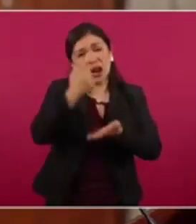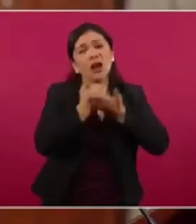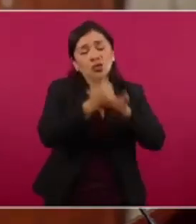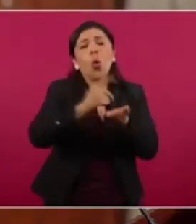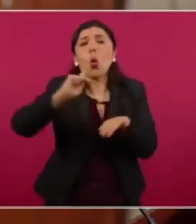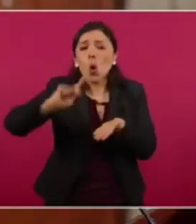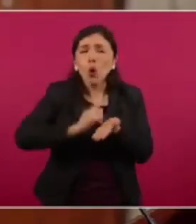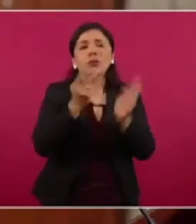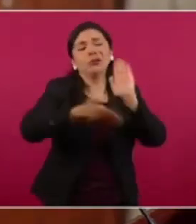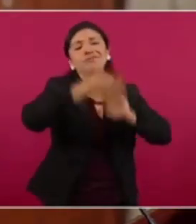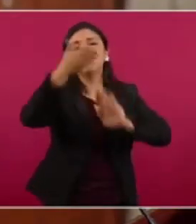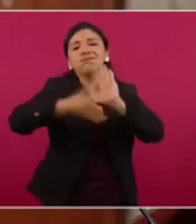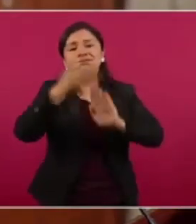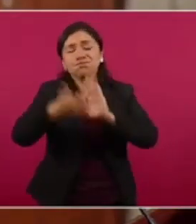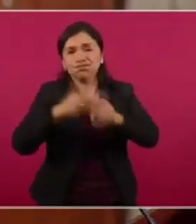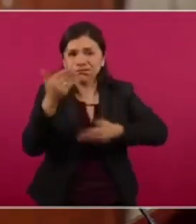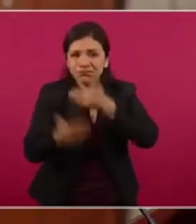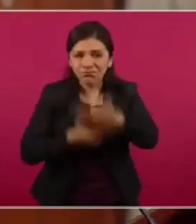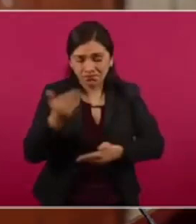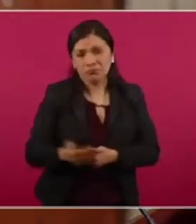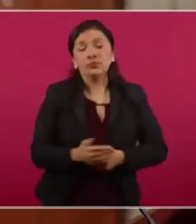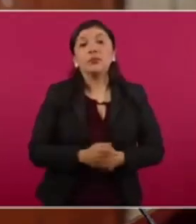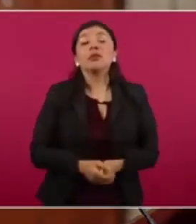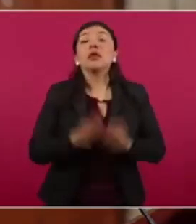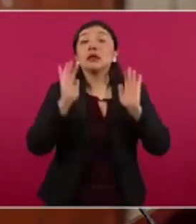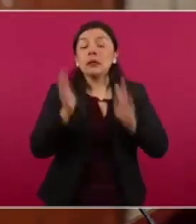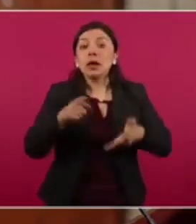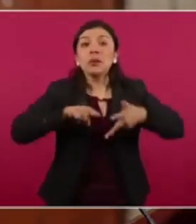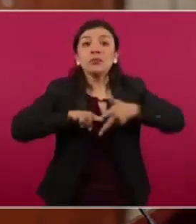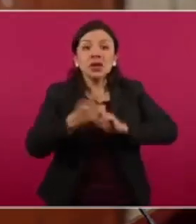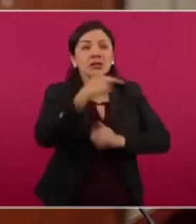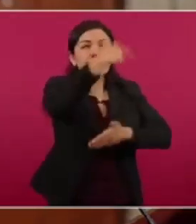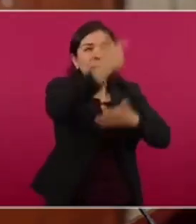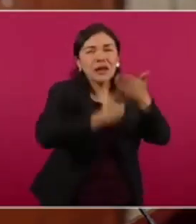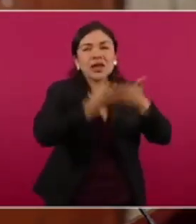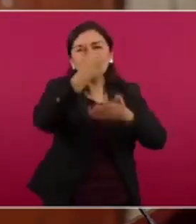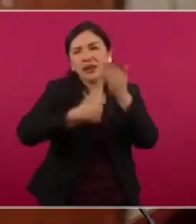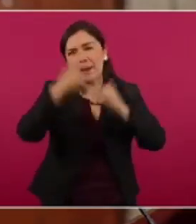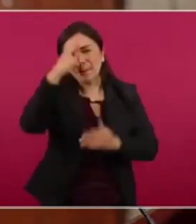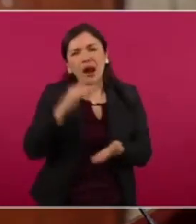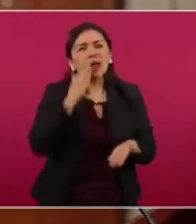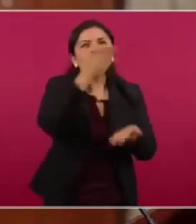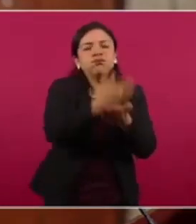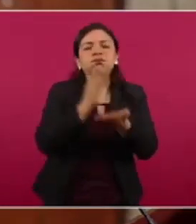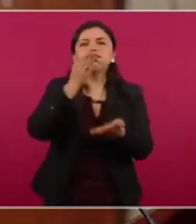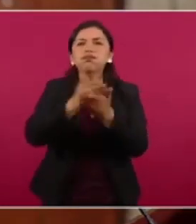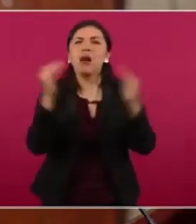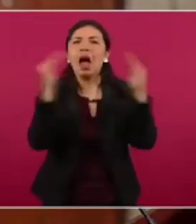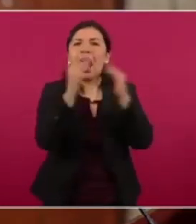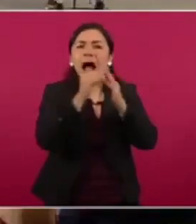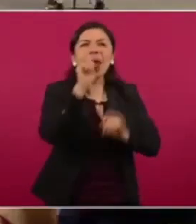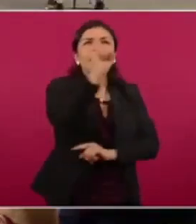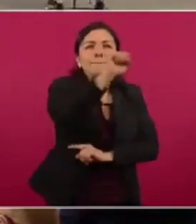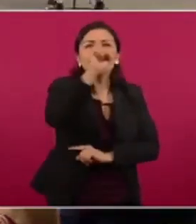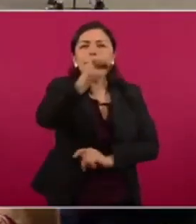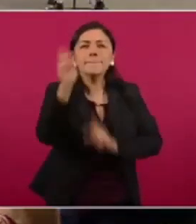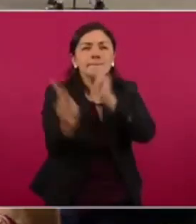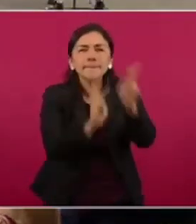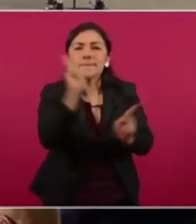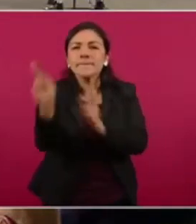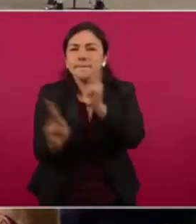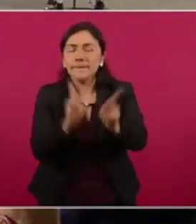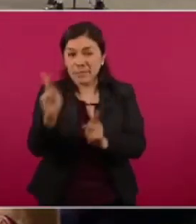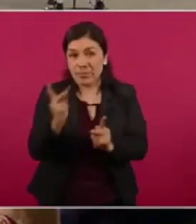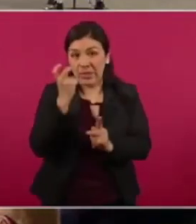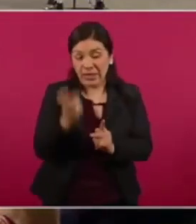eso vamos. Ya se inició el censo, casa por casa, y esperemos